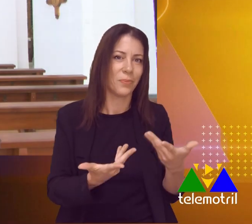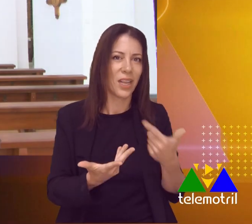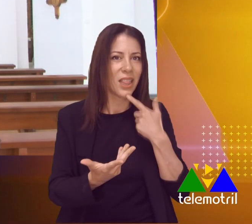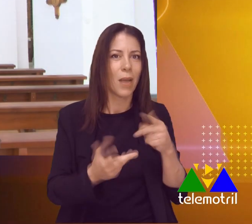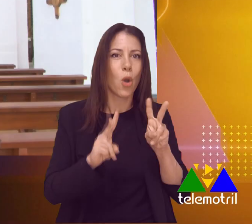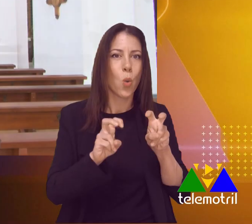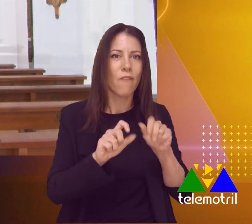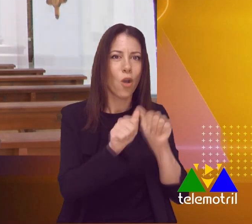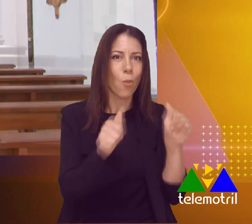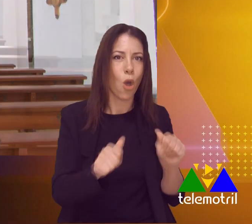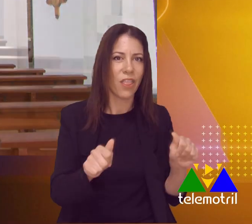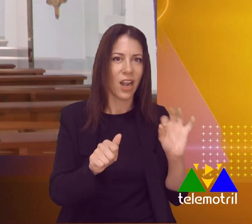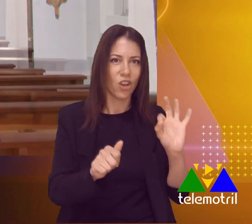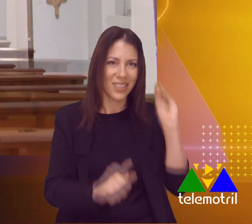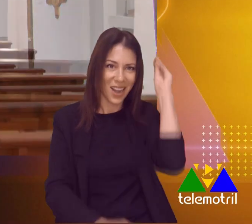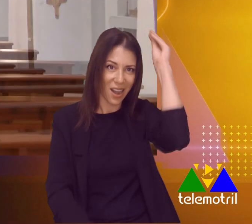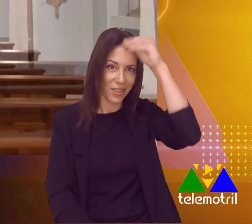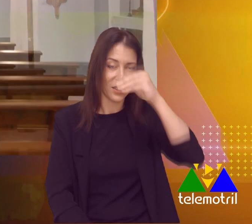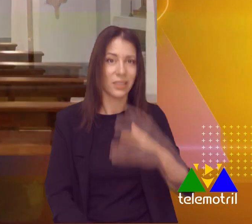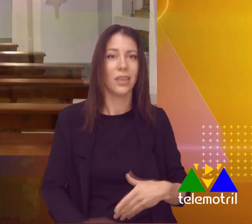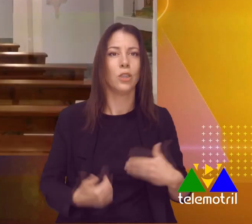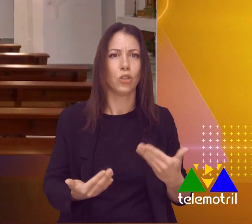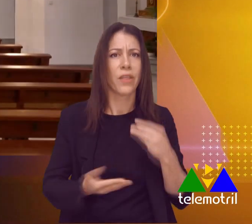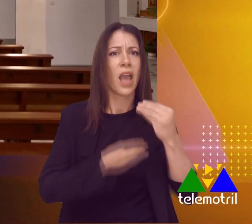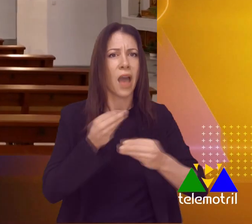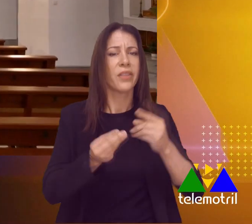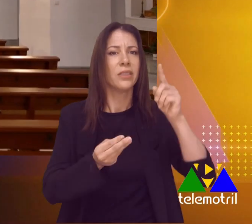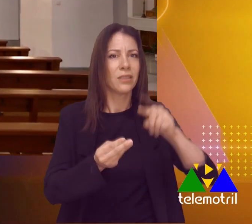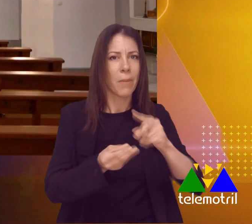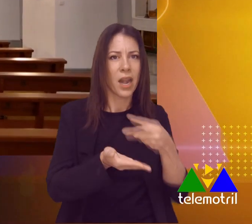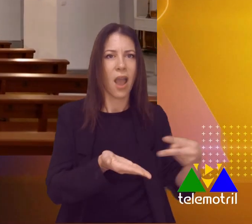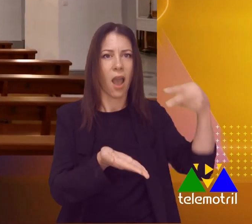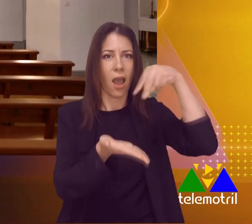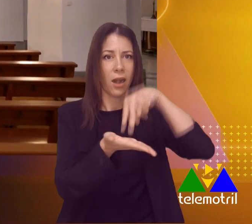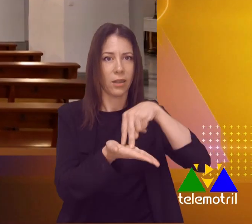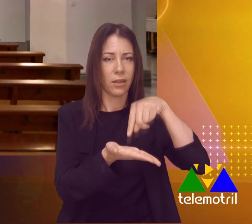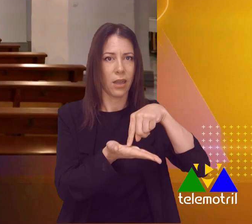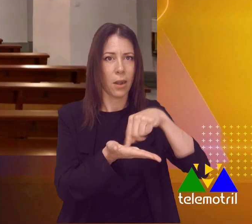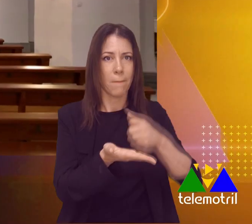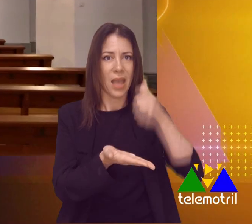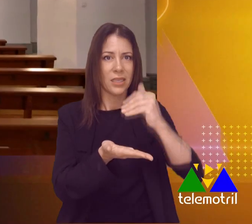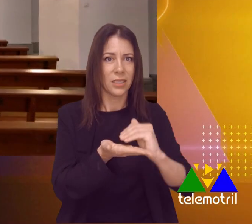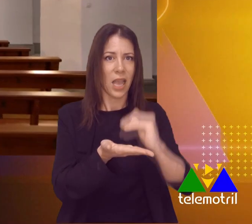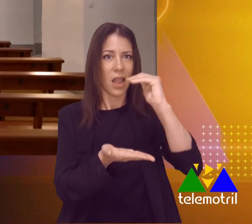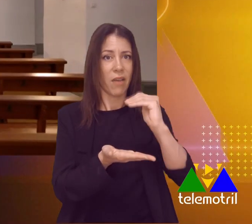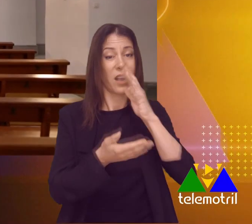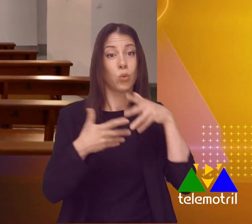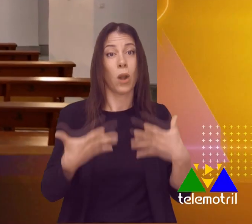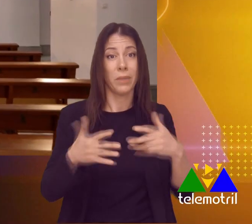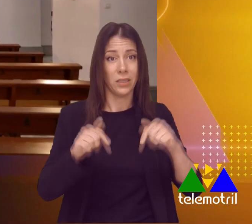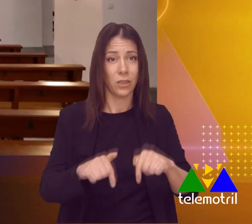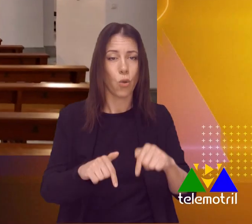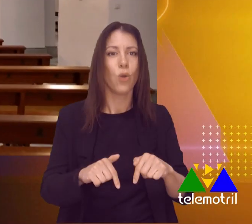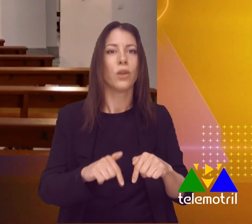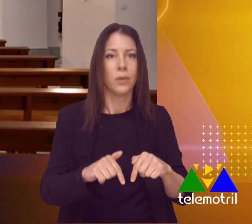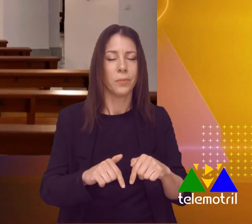este nuevo modelo renacentista. Hace un altar, una ara al altar que estaba más sobreelevada que lo que tenemos hoy, la